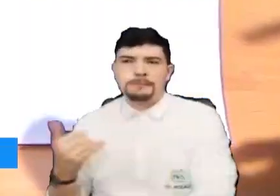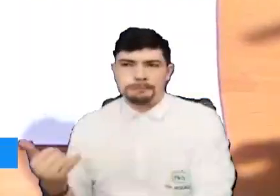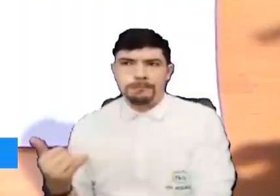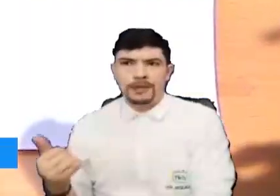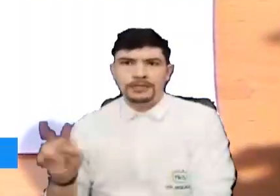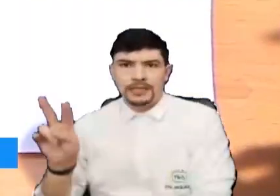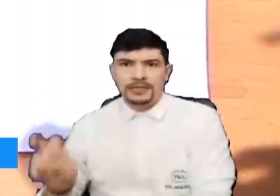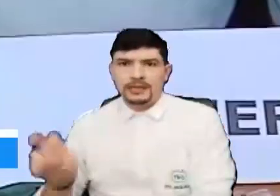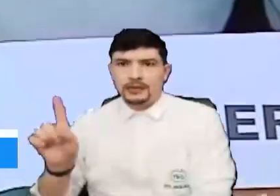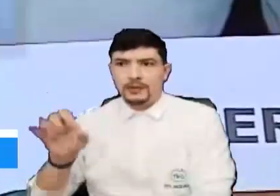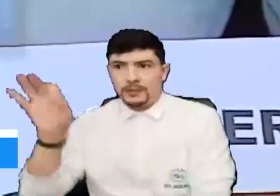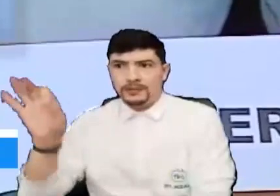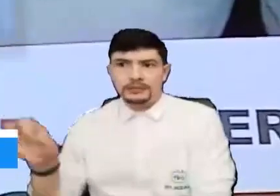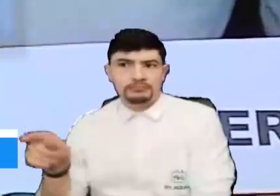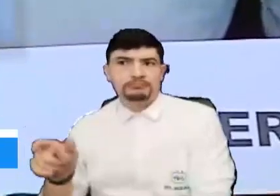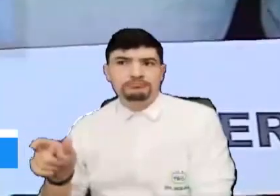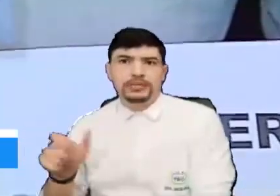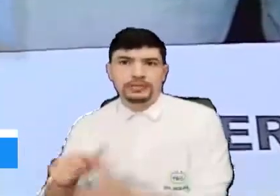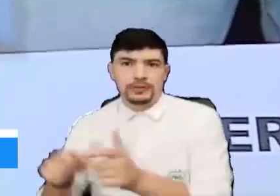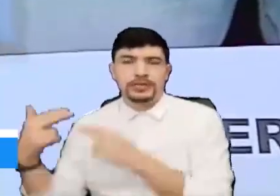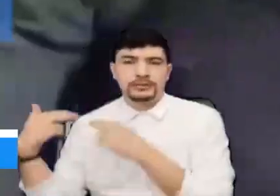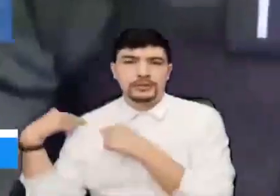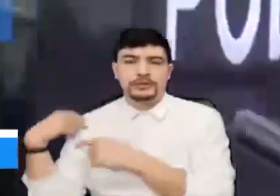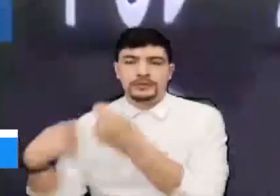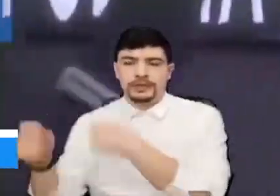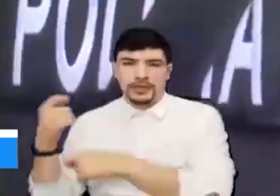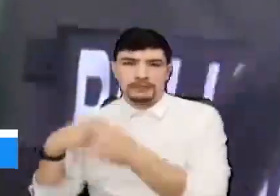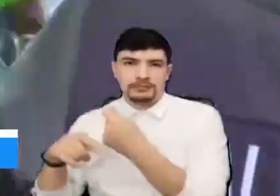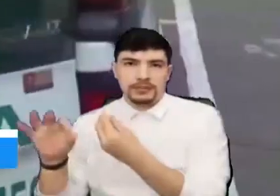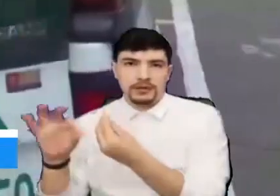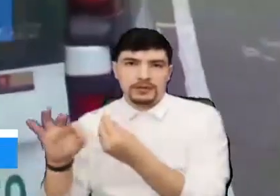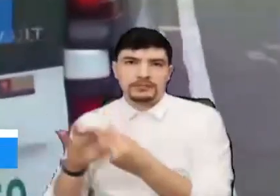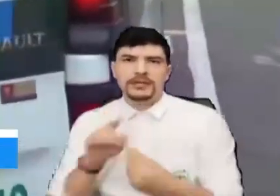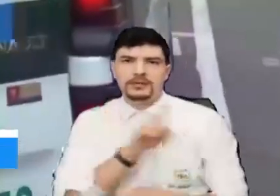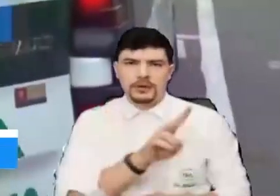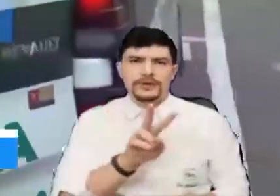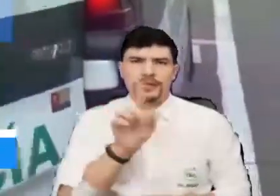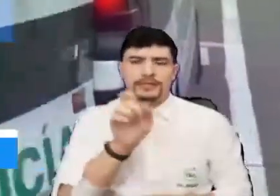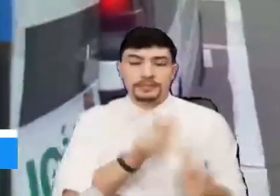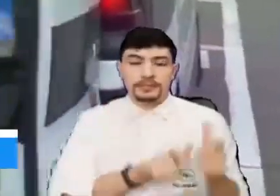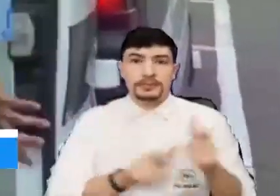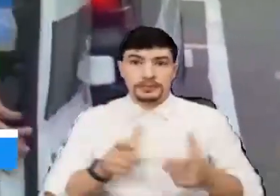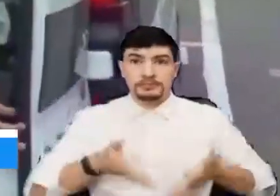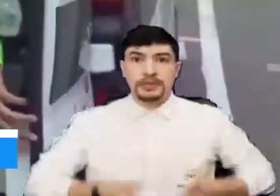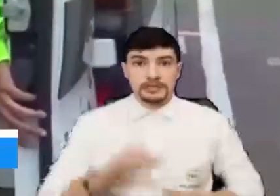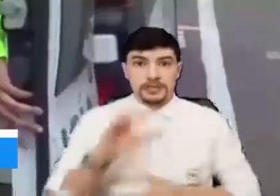armas de fuego o municiones, 126 son ciudadanos de nacionalidad colombiana y 35 de nacionalidad venezolana.